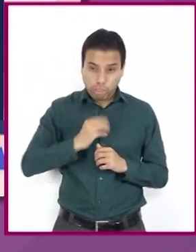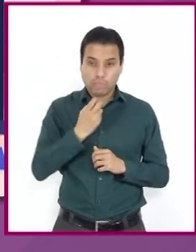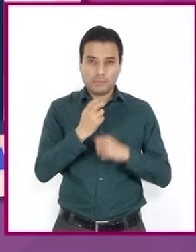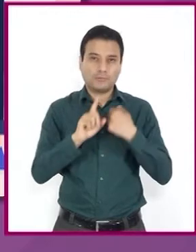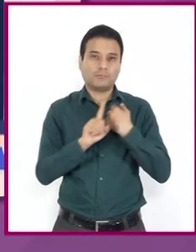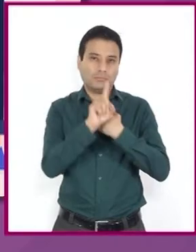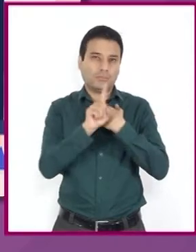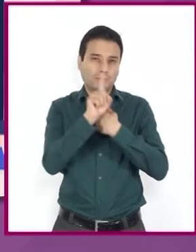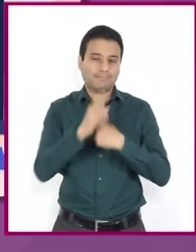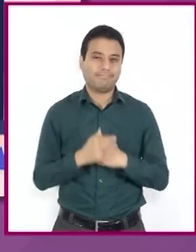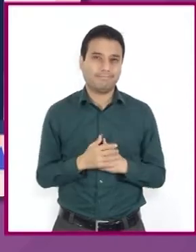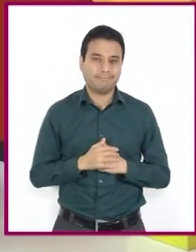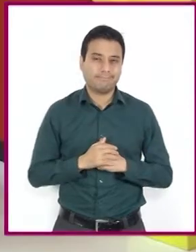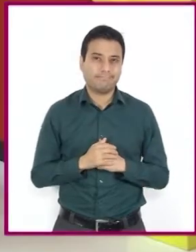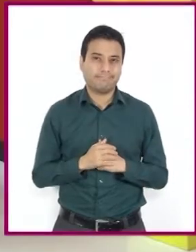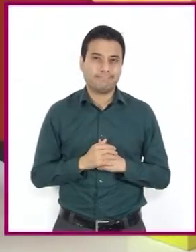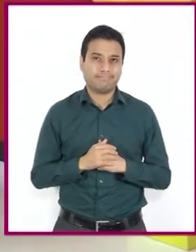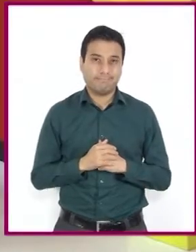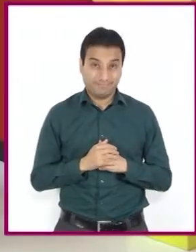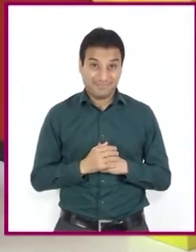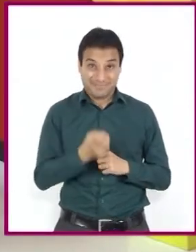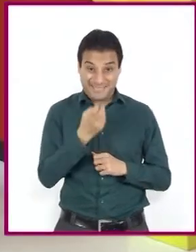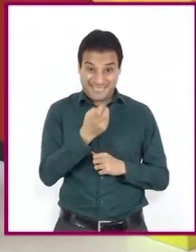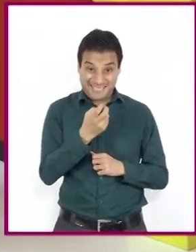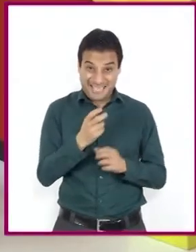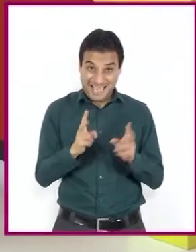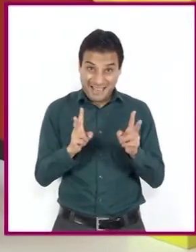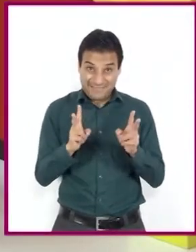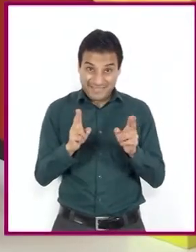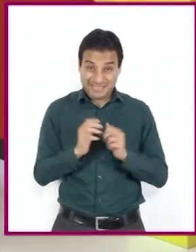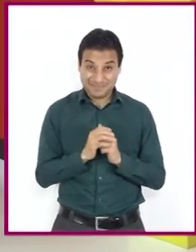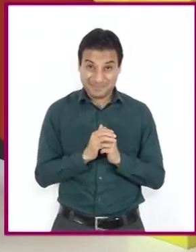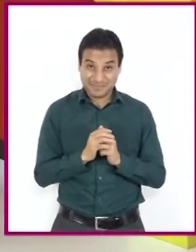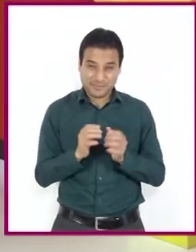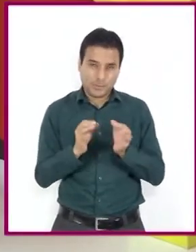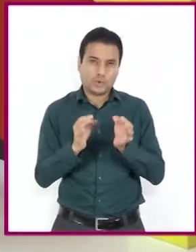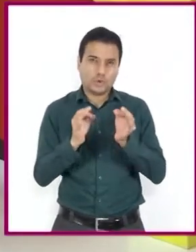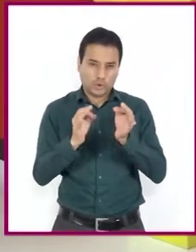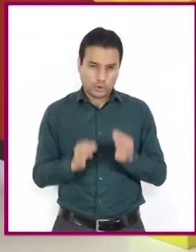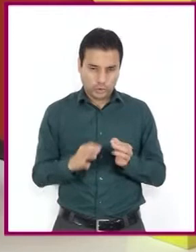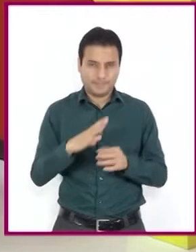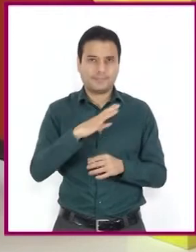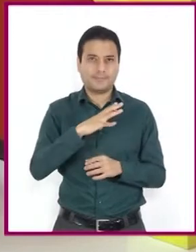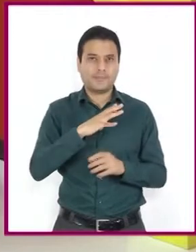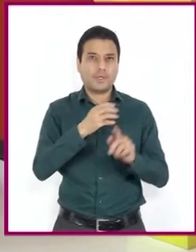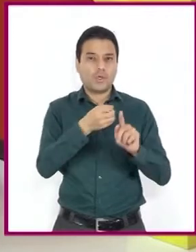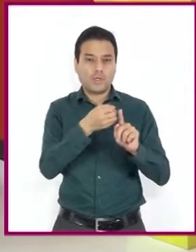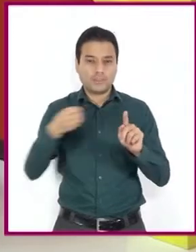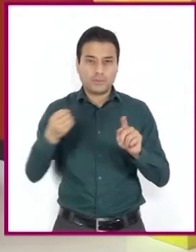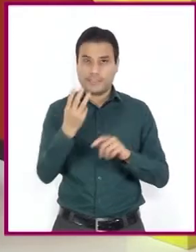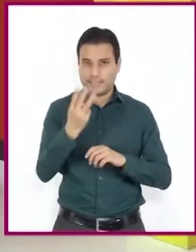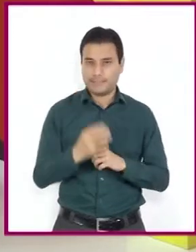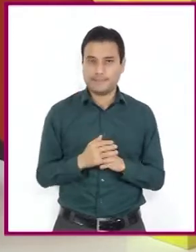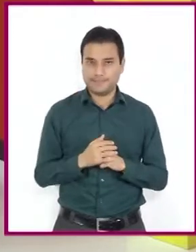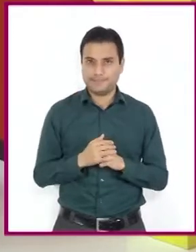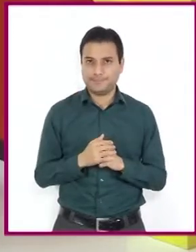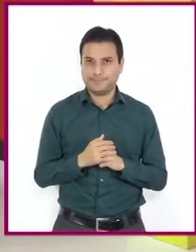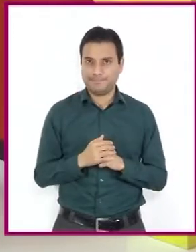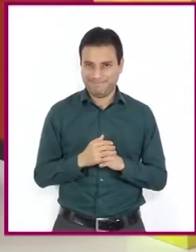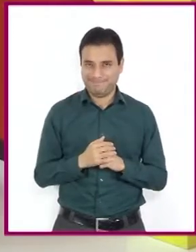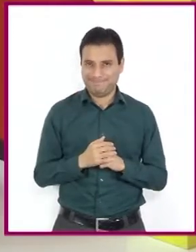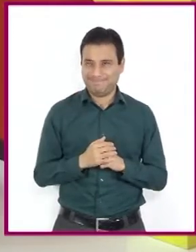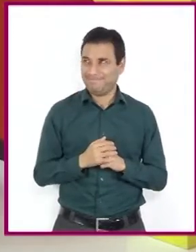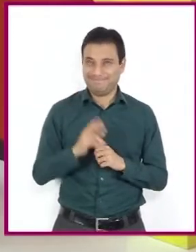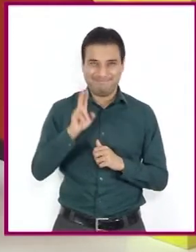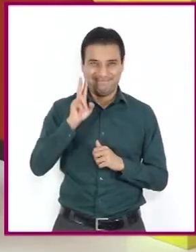problemas. Este fragmento está integrado por 3 oraciones, como lo apuntan